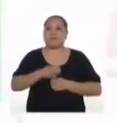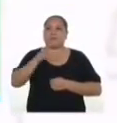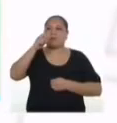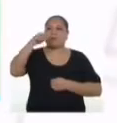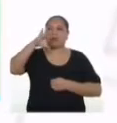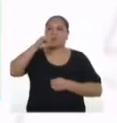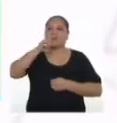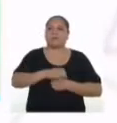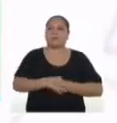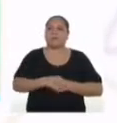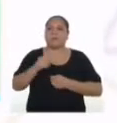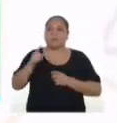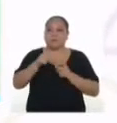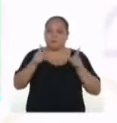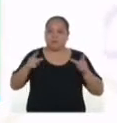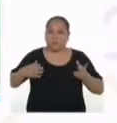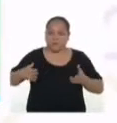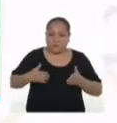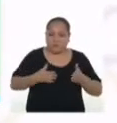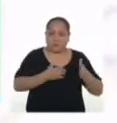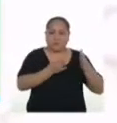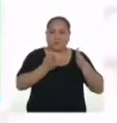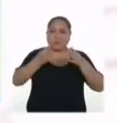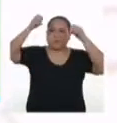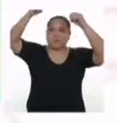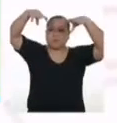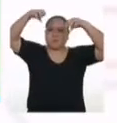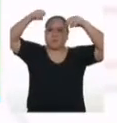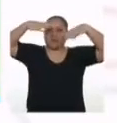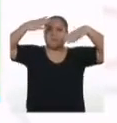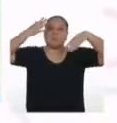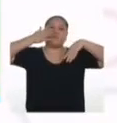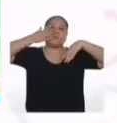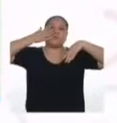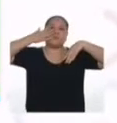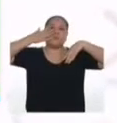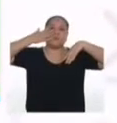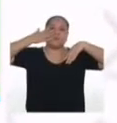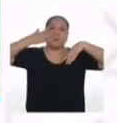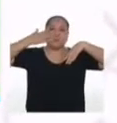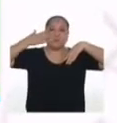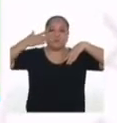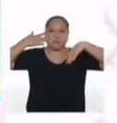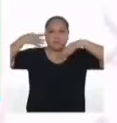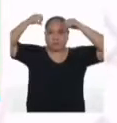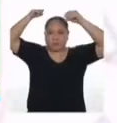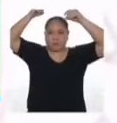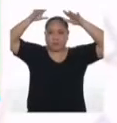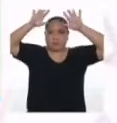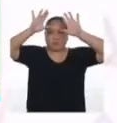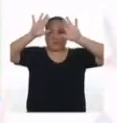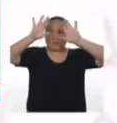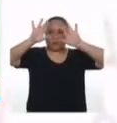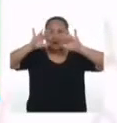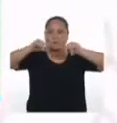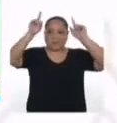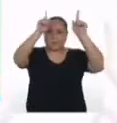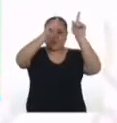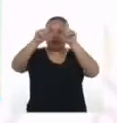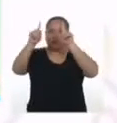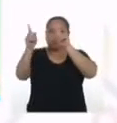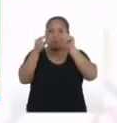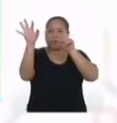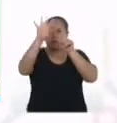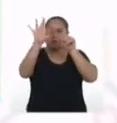Una cuenca es el territorio donde el agua de lluvia, nieve o deshielo escurre y transita o drena a través de una red